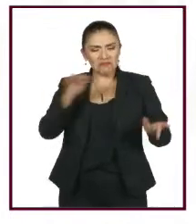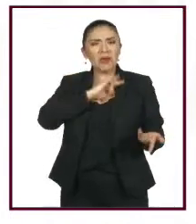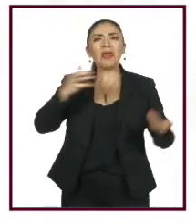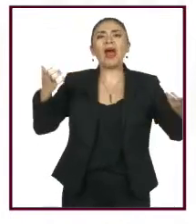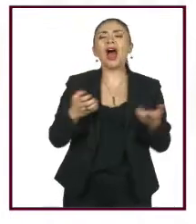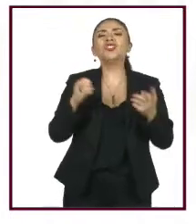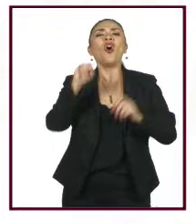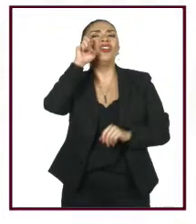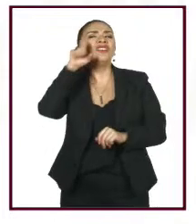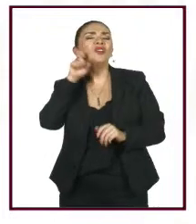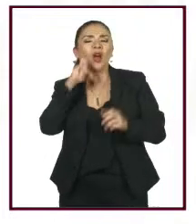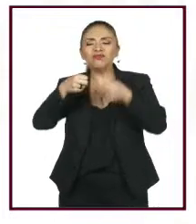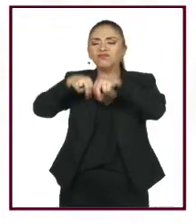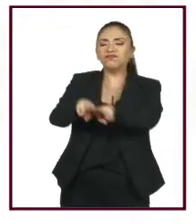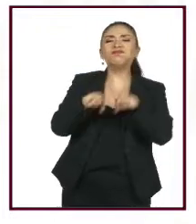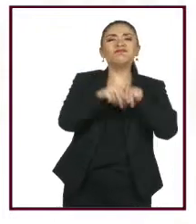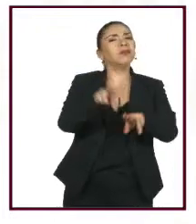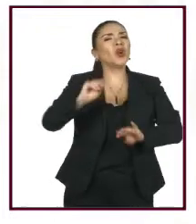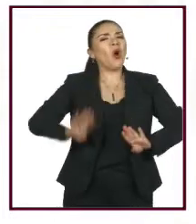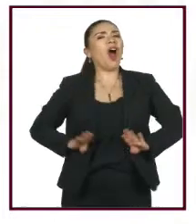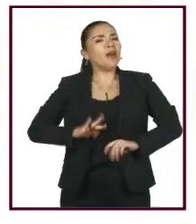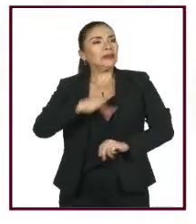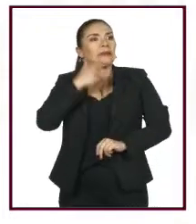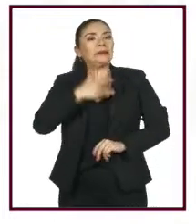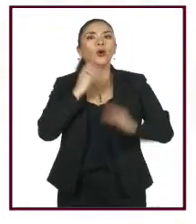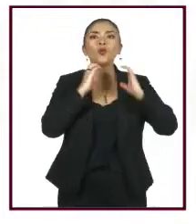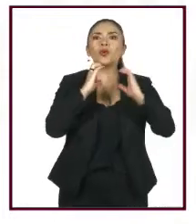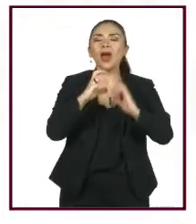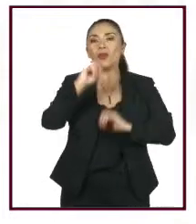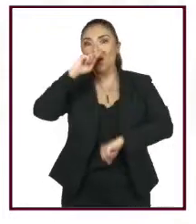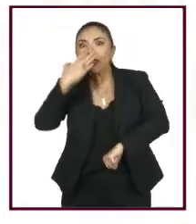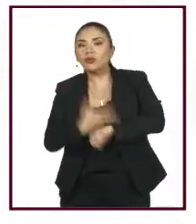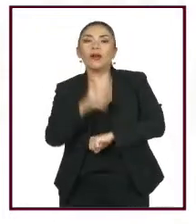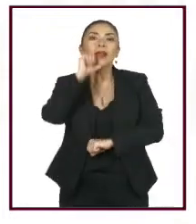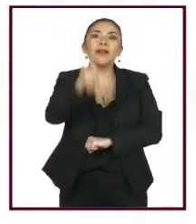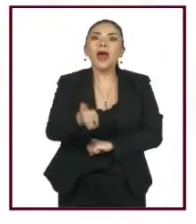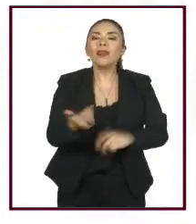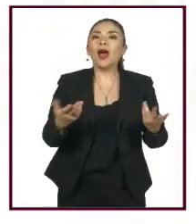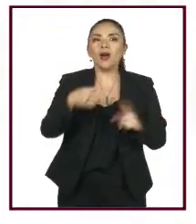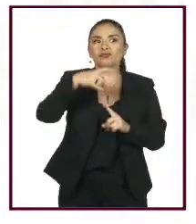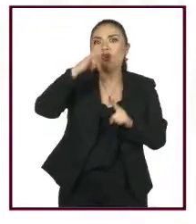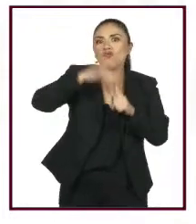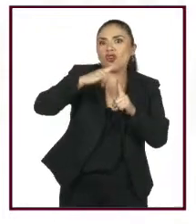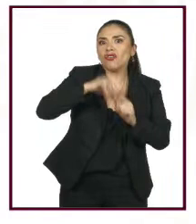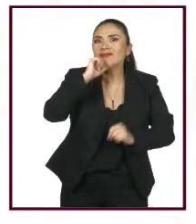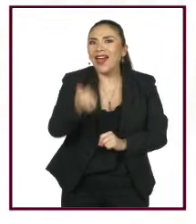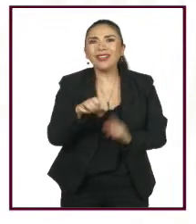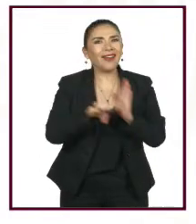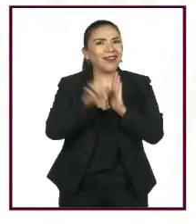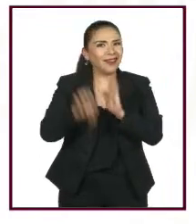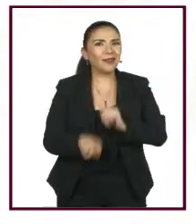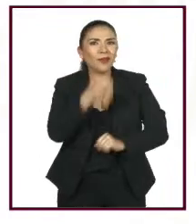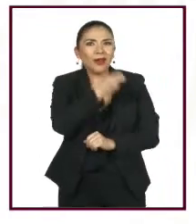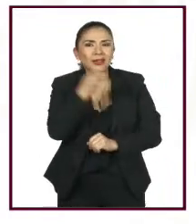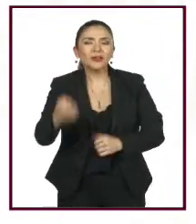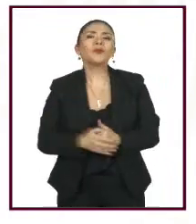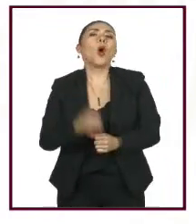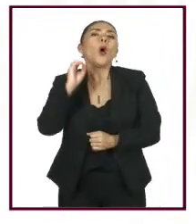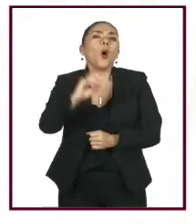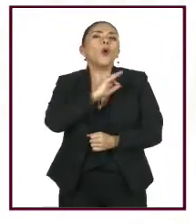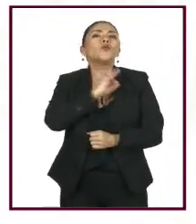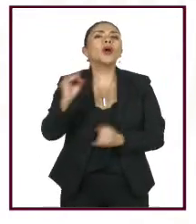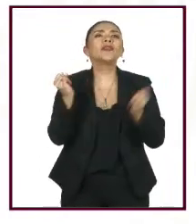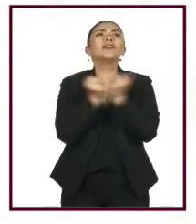conductas sexuales inapropiadas también sin una adecuada o protección, por llamarlo así. También pueden